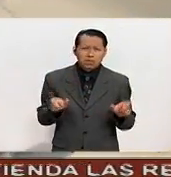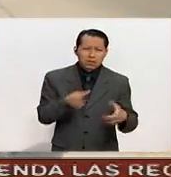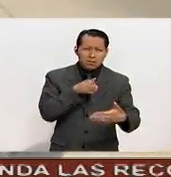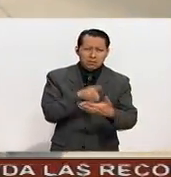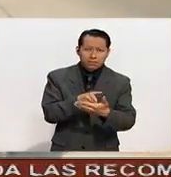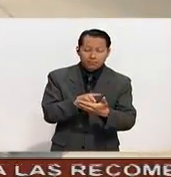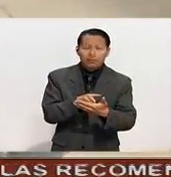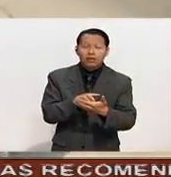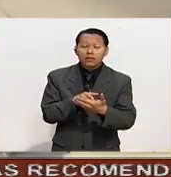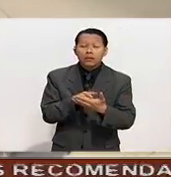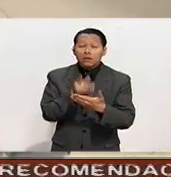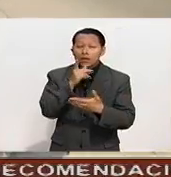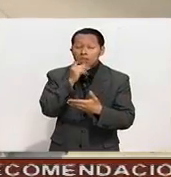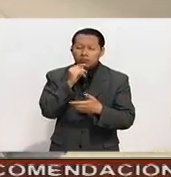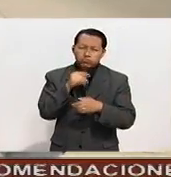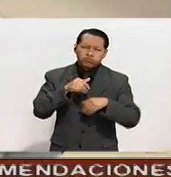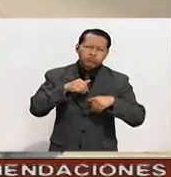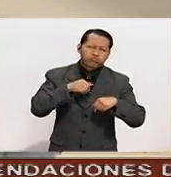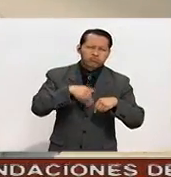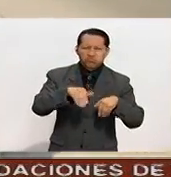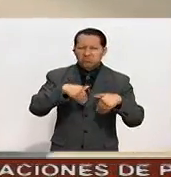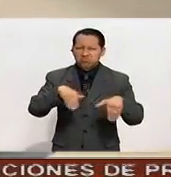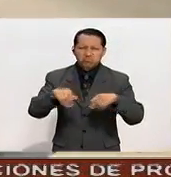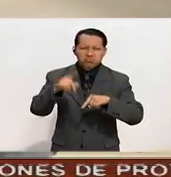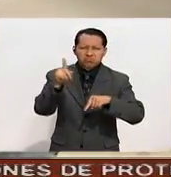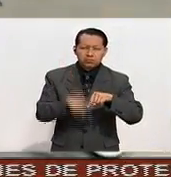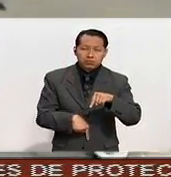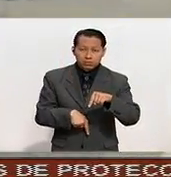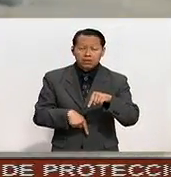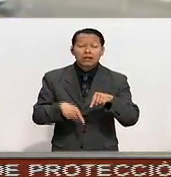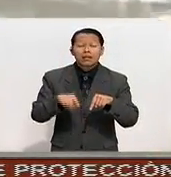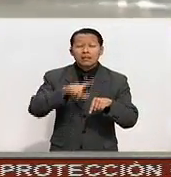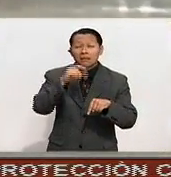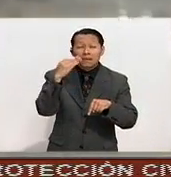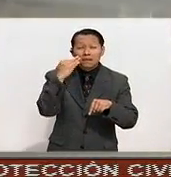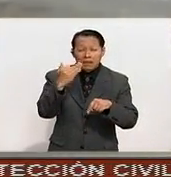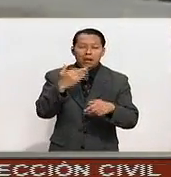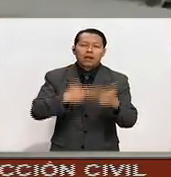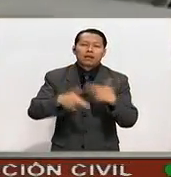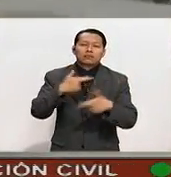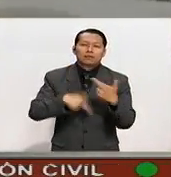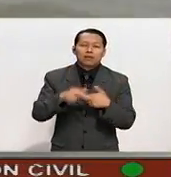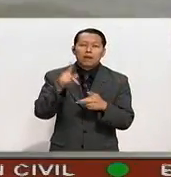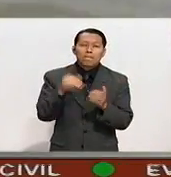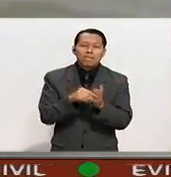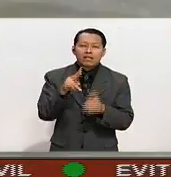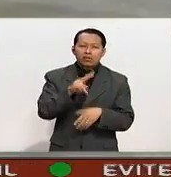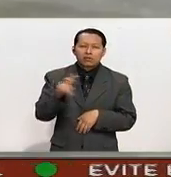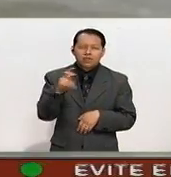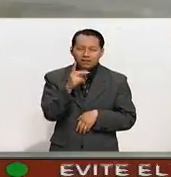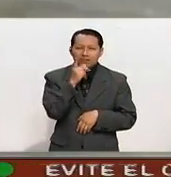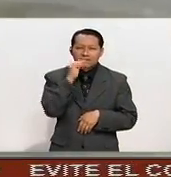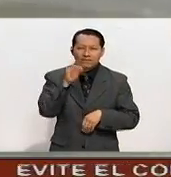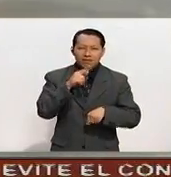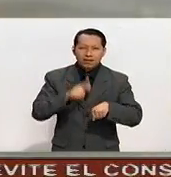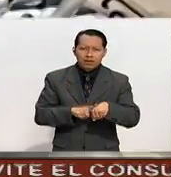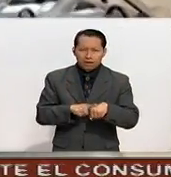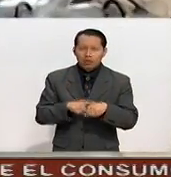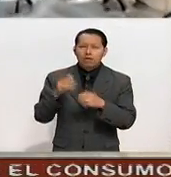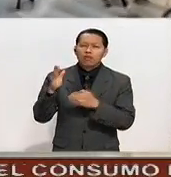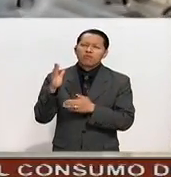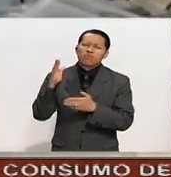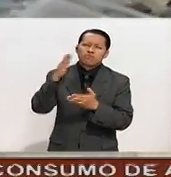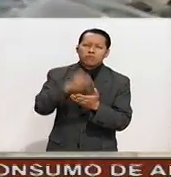ser removidos, los manifestantes regresaron al lugar. Más de 1,200 elementos de la Policía Federal llegaron a ese